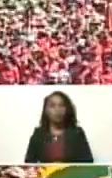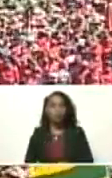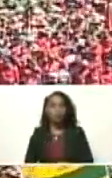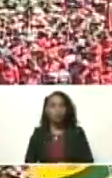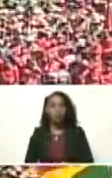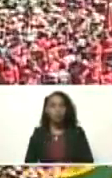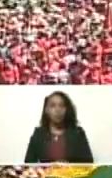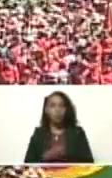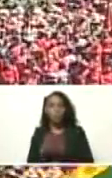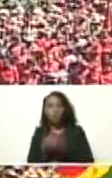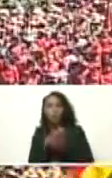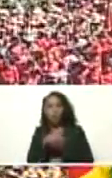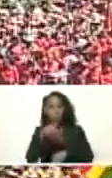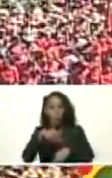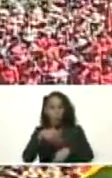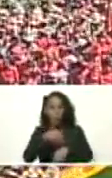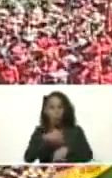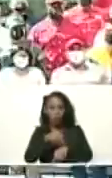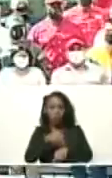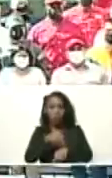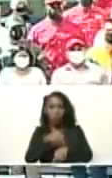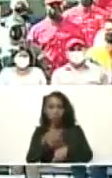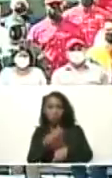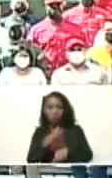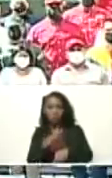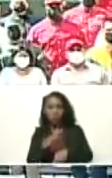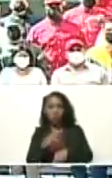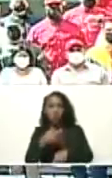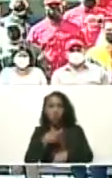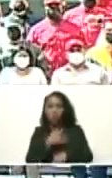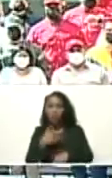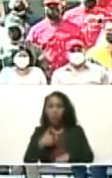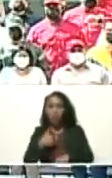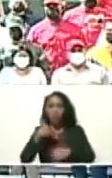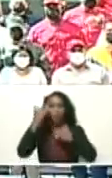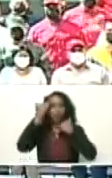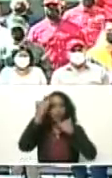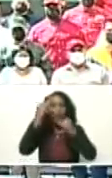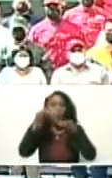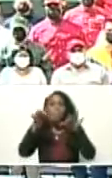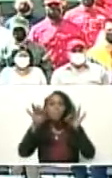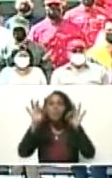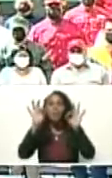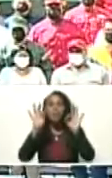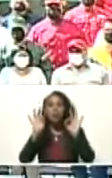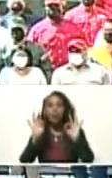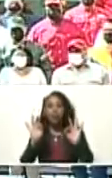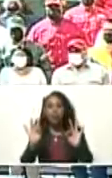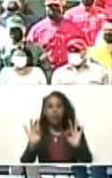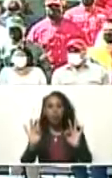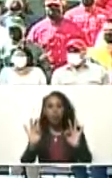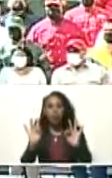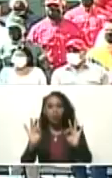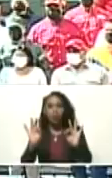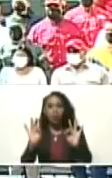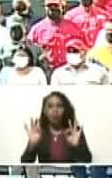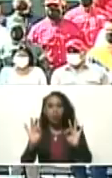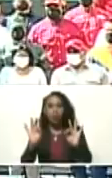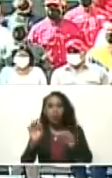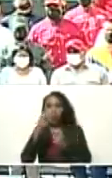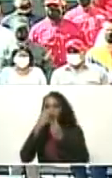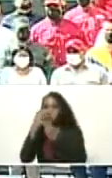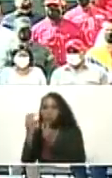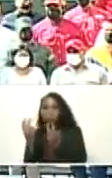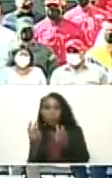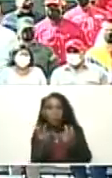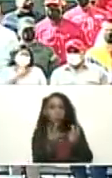más o menos a esta hora, quiero que le demos un saludo muy especial a los invitados